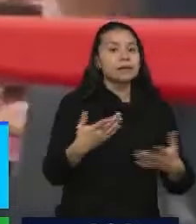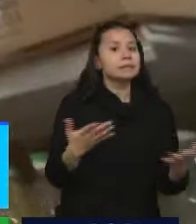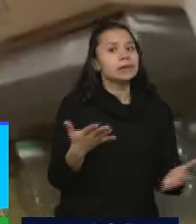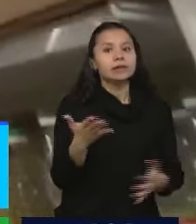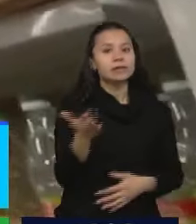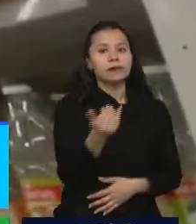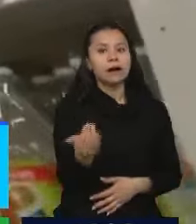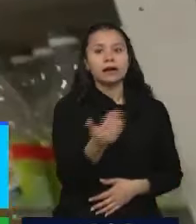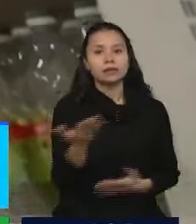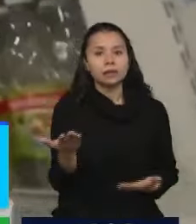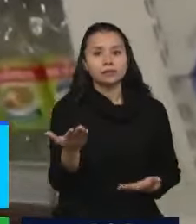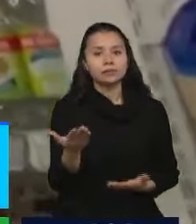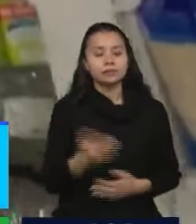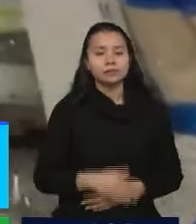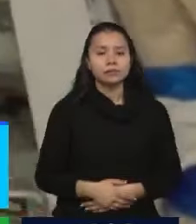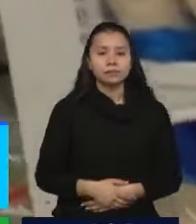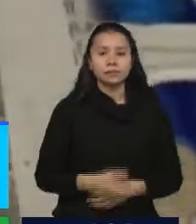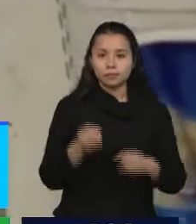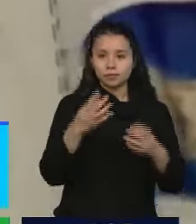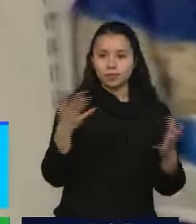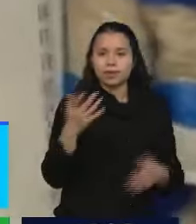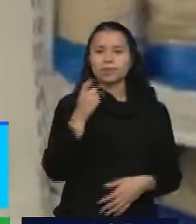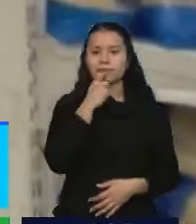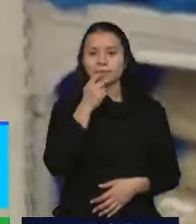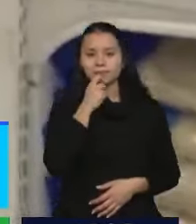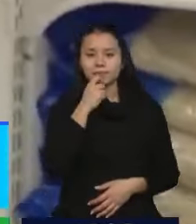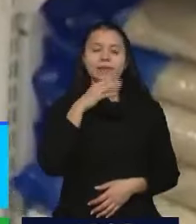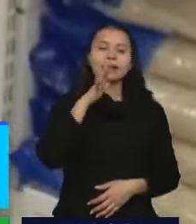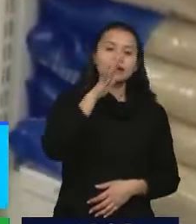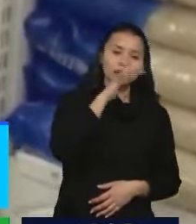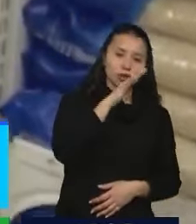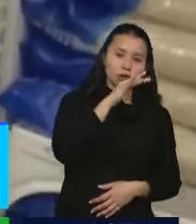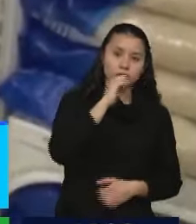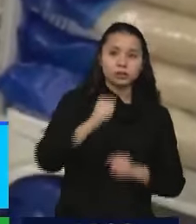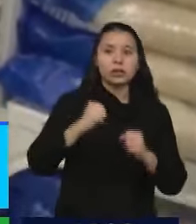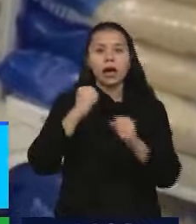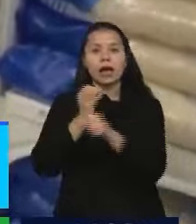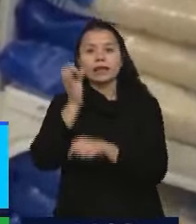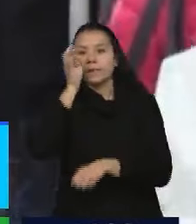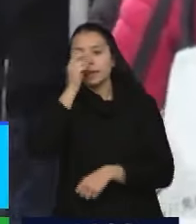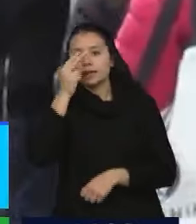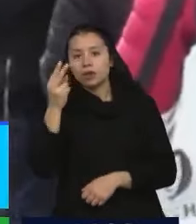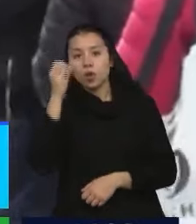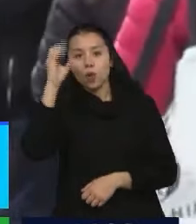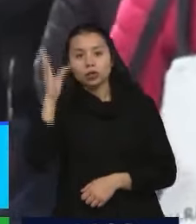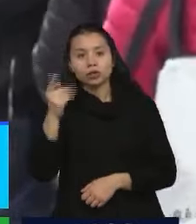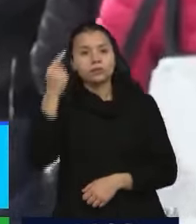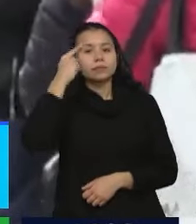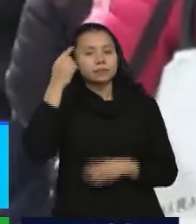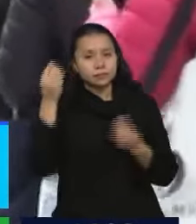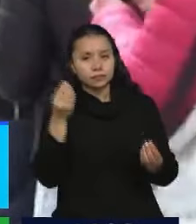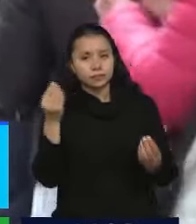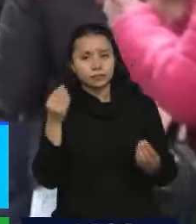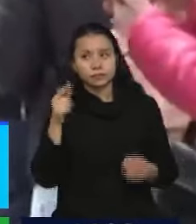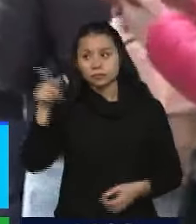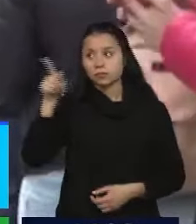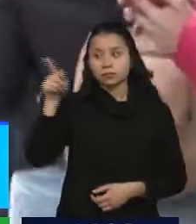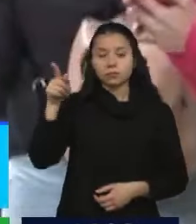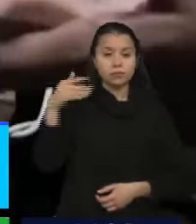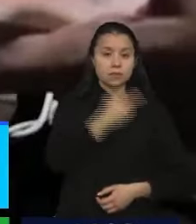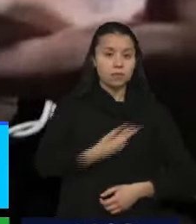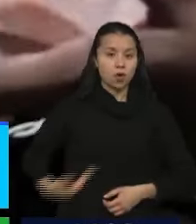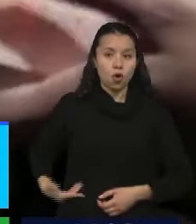es que aumentó del 14 al 22%. Quienes le dan 3 meses al Ejecutivo Nacional para resolver la